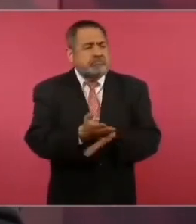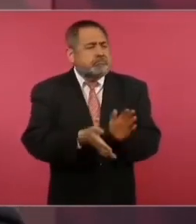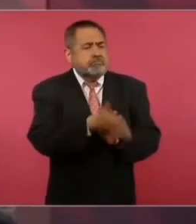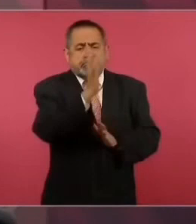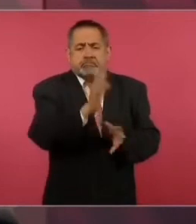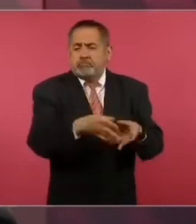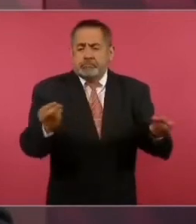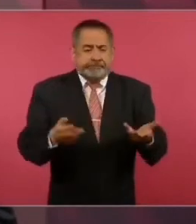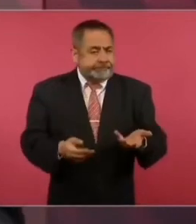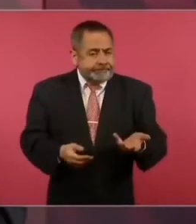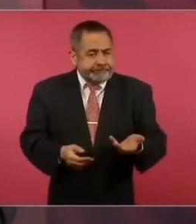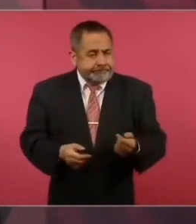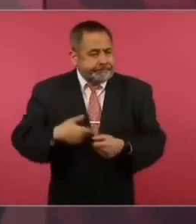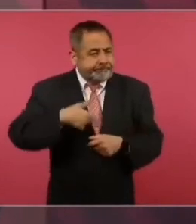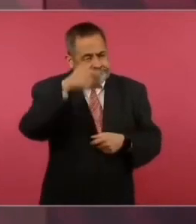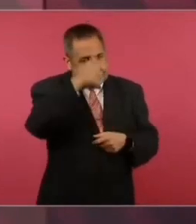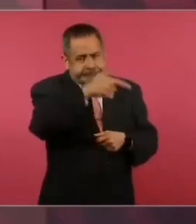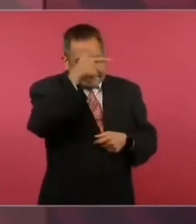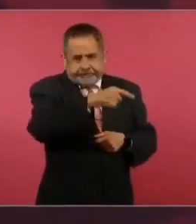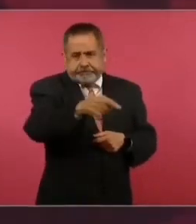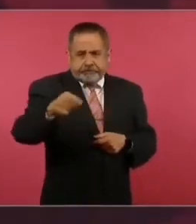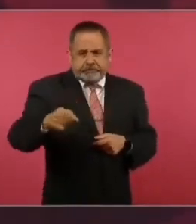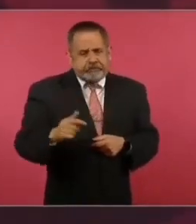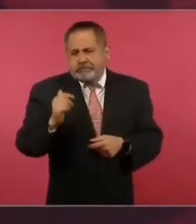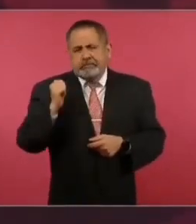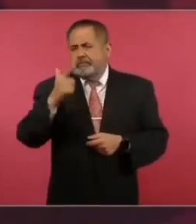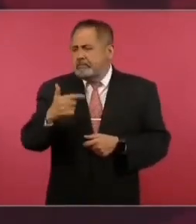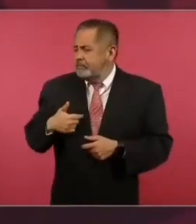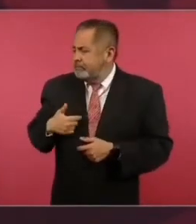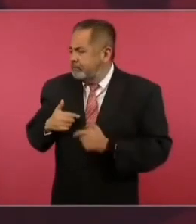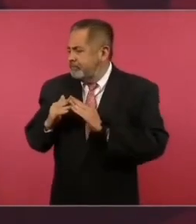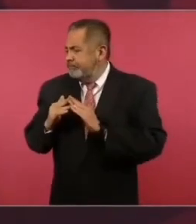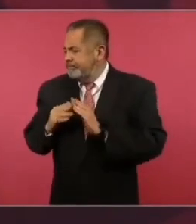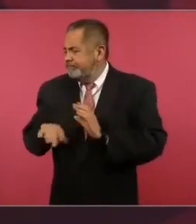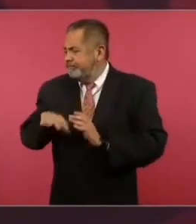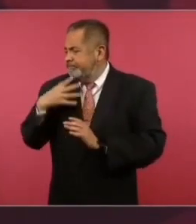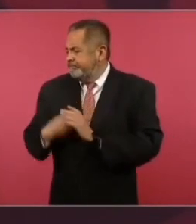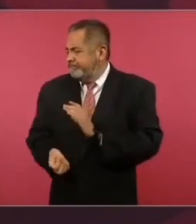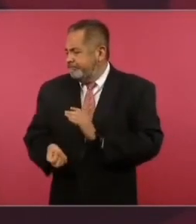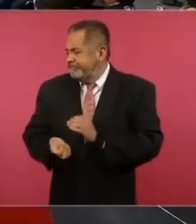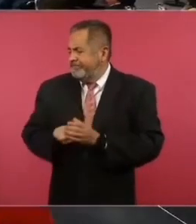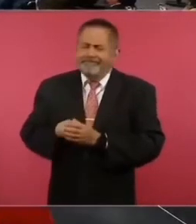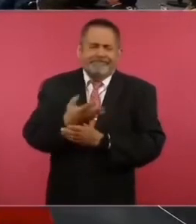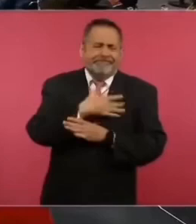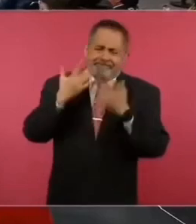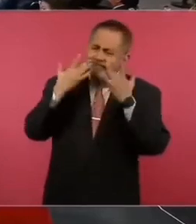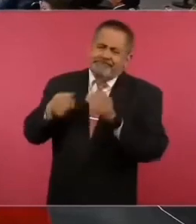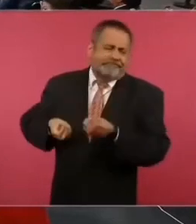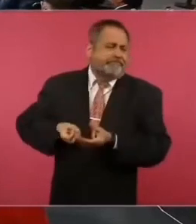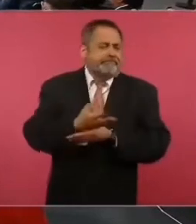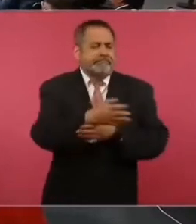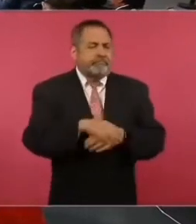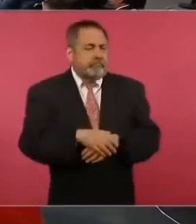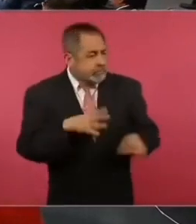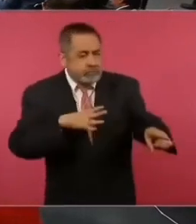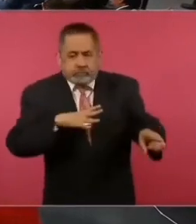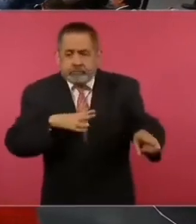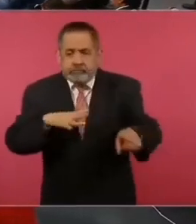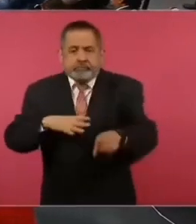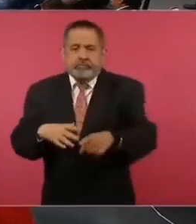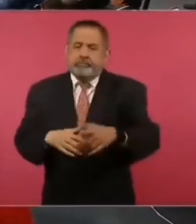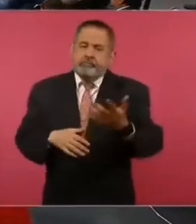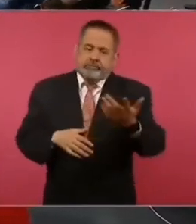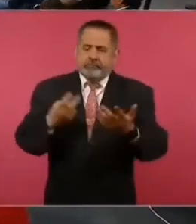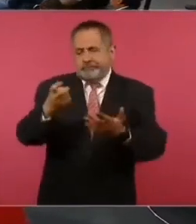encontrando es porque se fueron por alguna razón de la casa, del seno familiar, y se están encontrando. Por